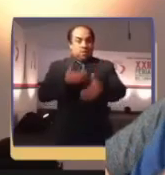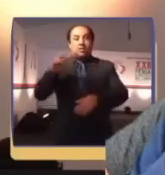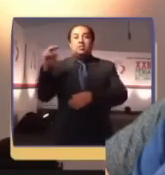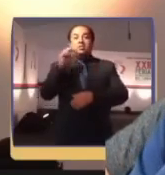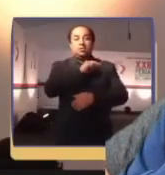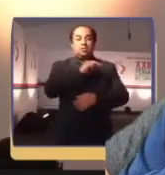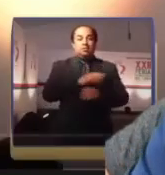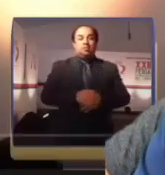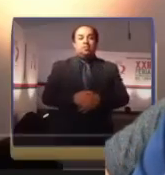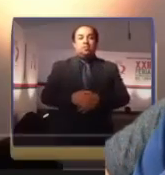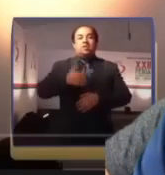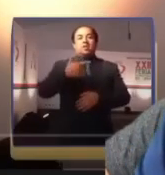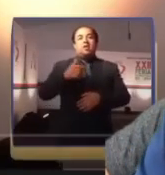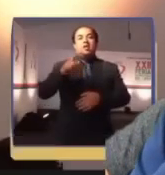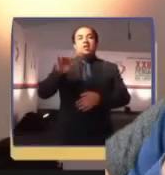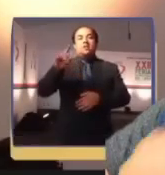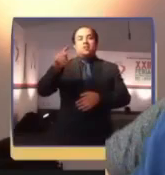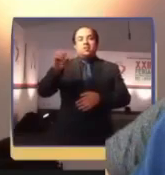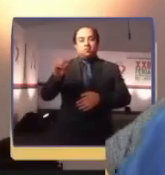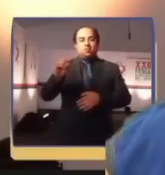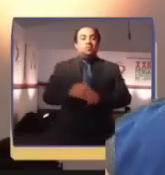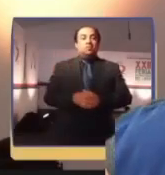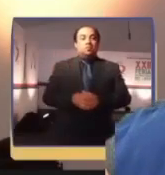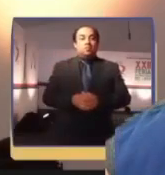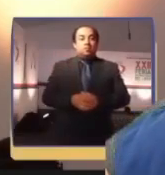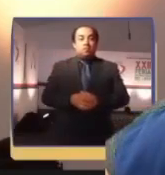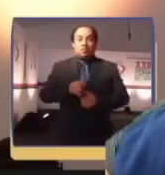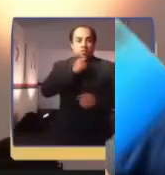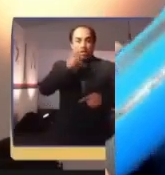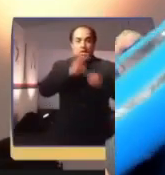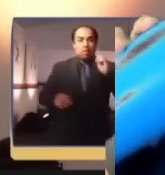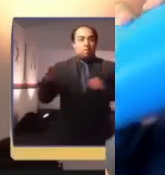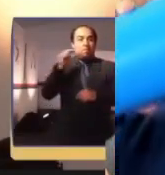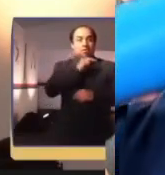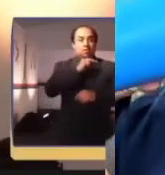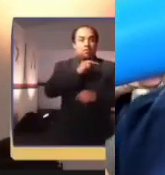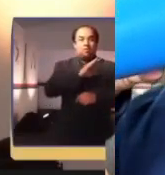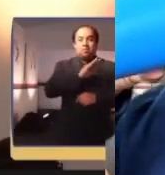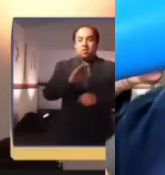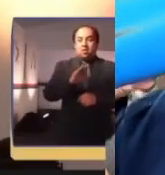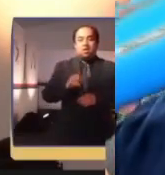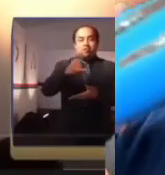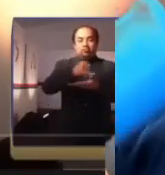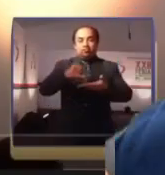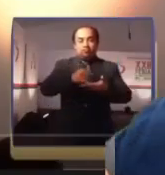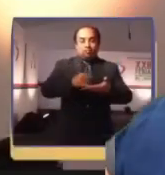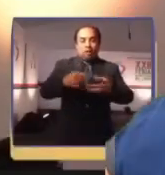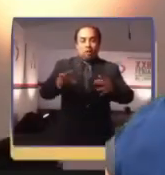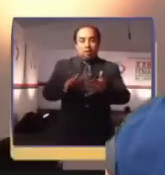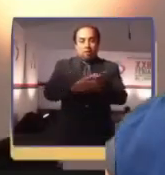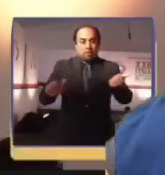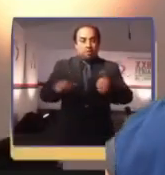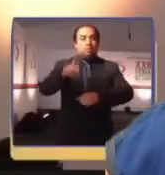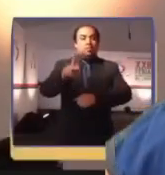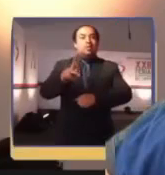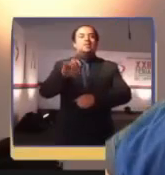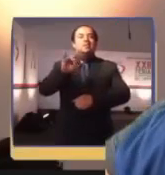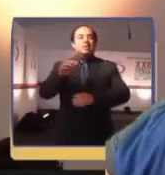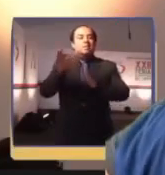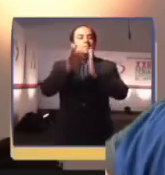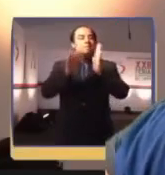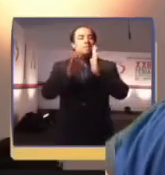y rápida del glifosato desde luego no se podía quitar de golpe porque se podía caer la producción agrícola pero sí se puso un plazo